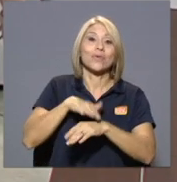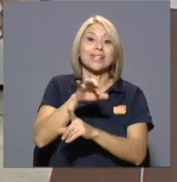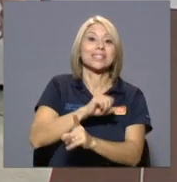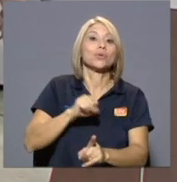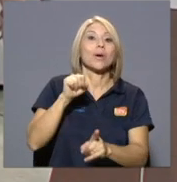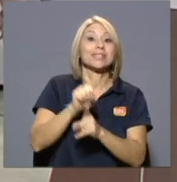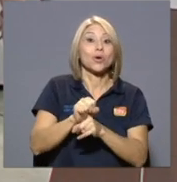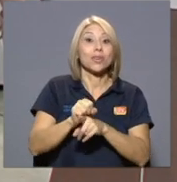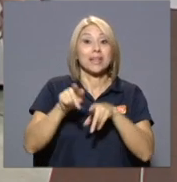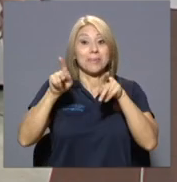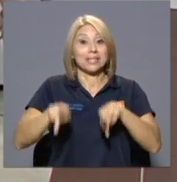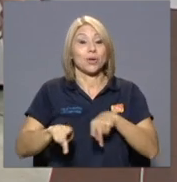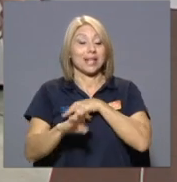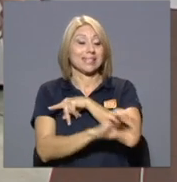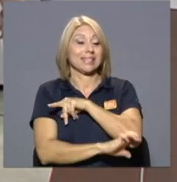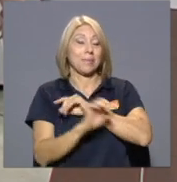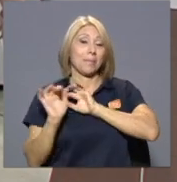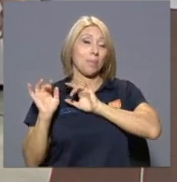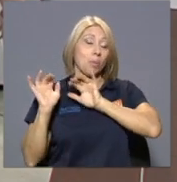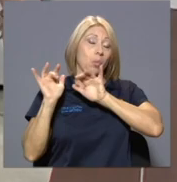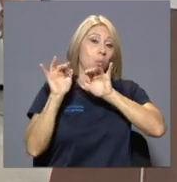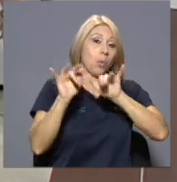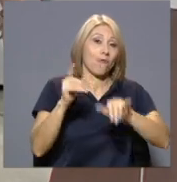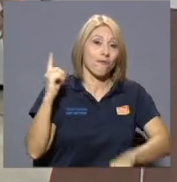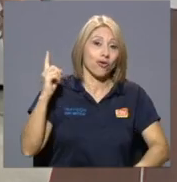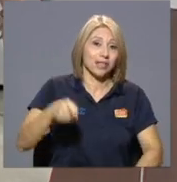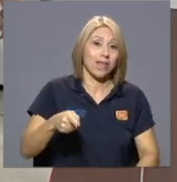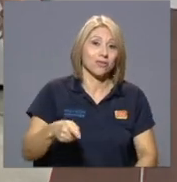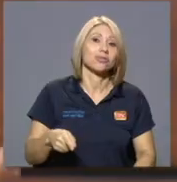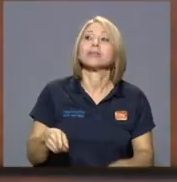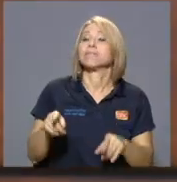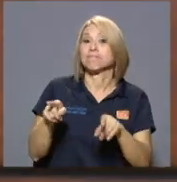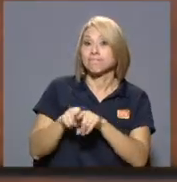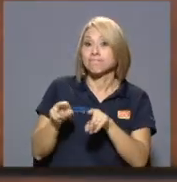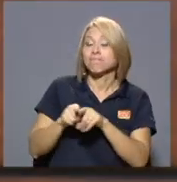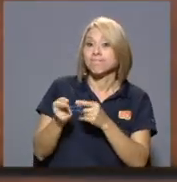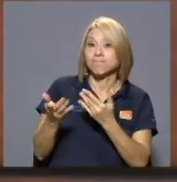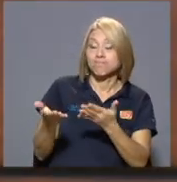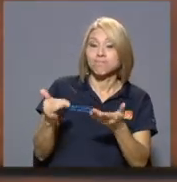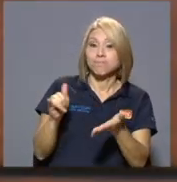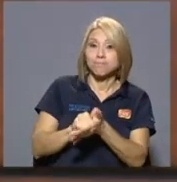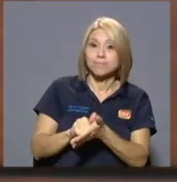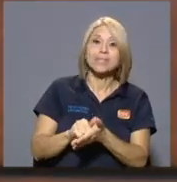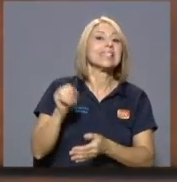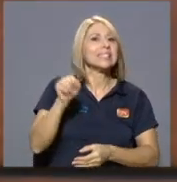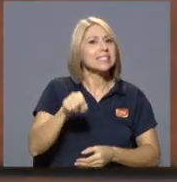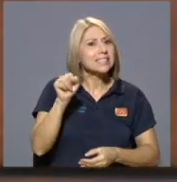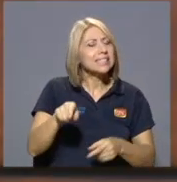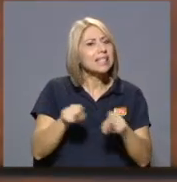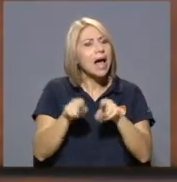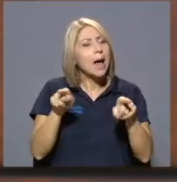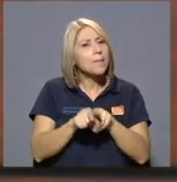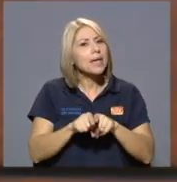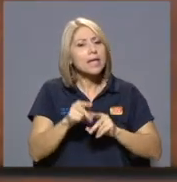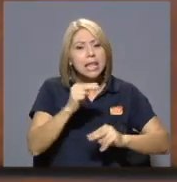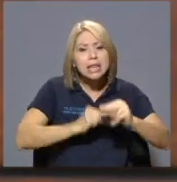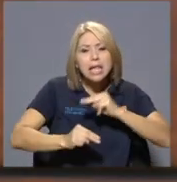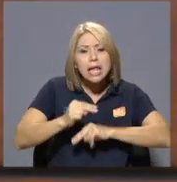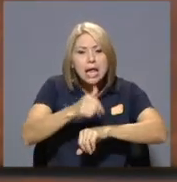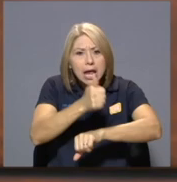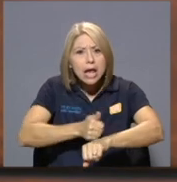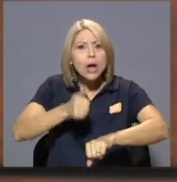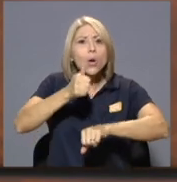desplazamientos forzados, Los bancos y nosotros, los préstamos también. claro, ¿verdad? Y inclusive toda la lógica de los microemprendimientos de mujeres Por supuesto.